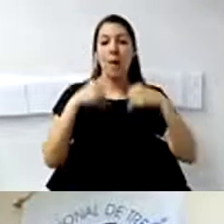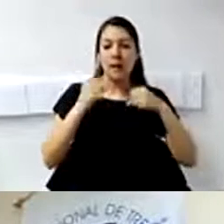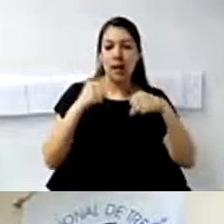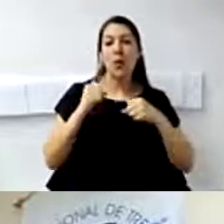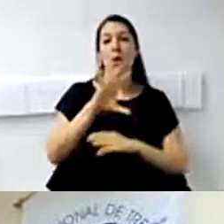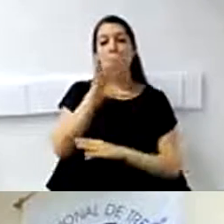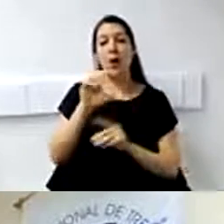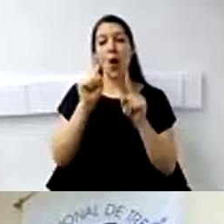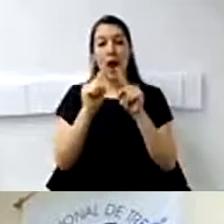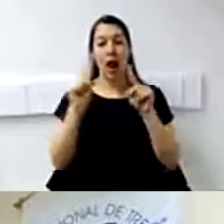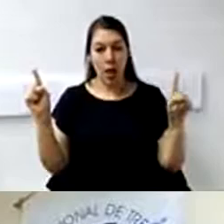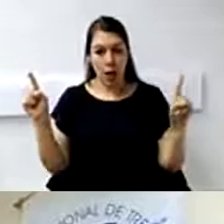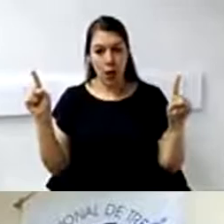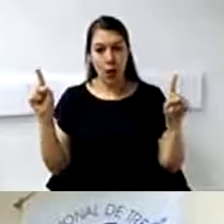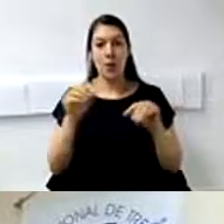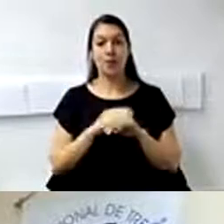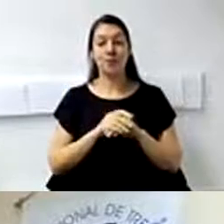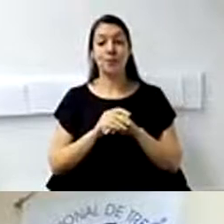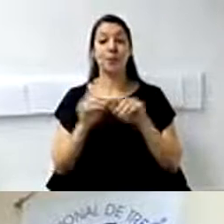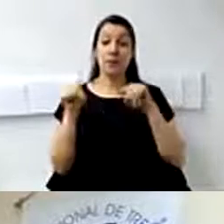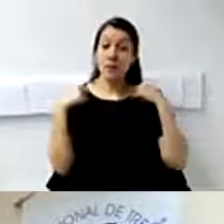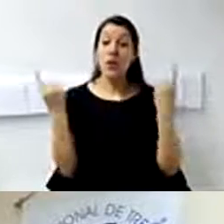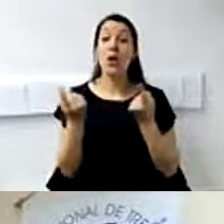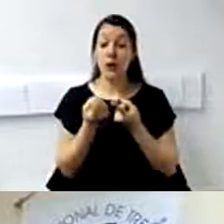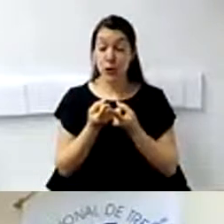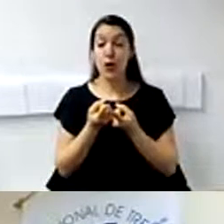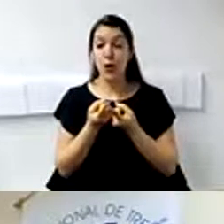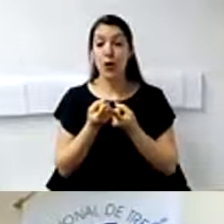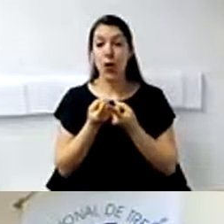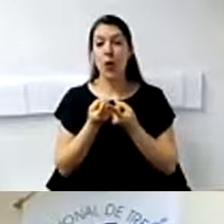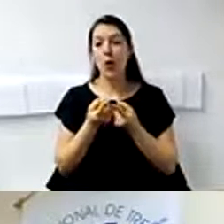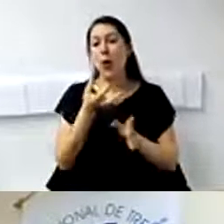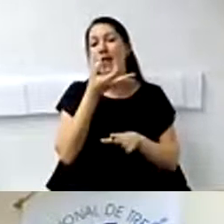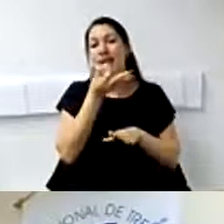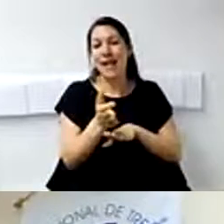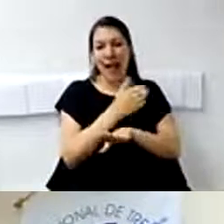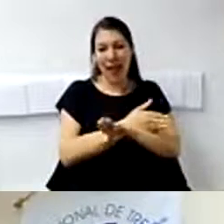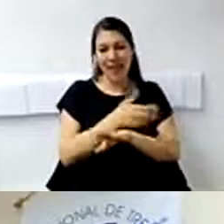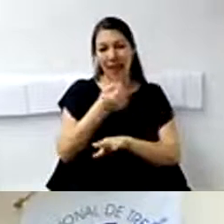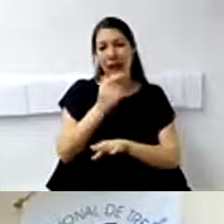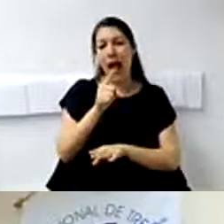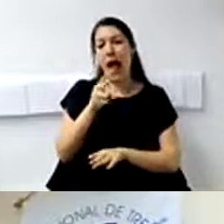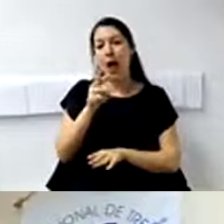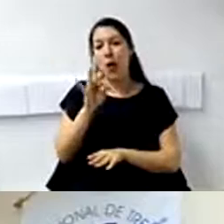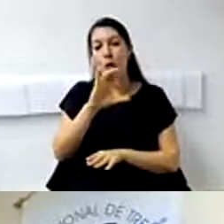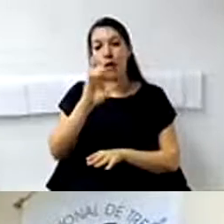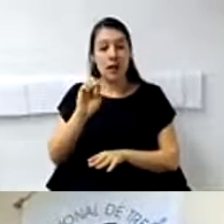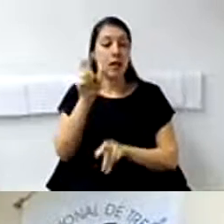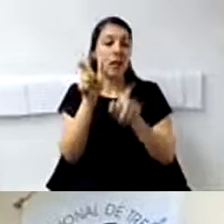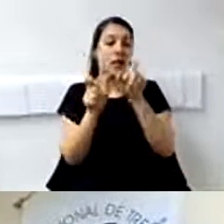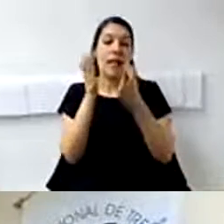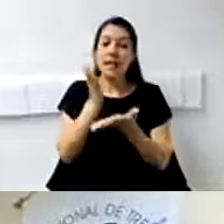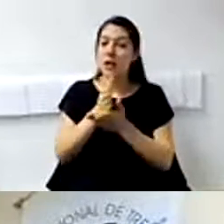Largo. Y bueno, nosotros para UNFPA, como decía Agustín, los derechos de las personas con